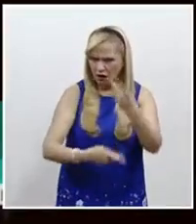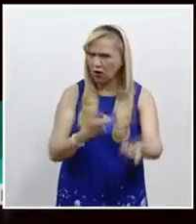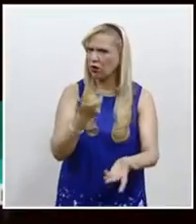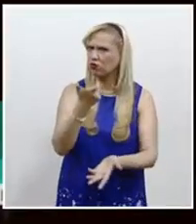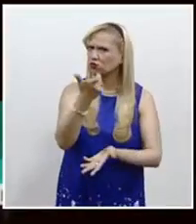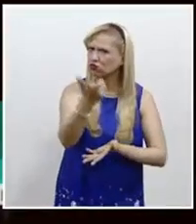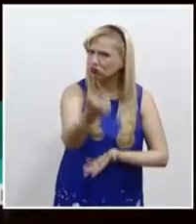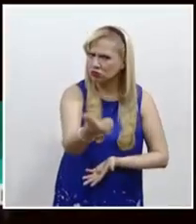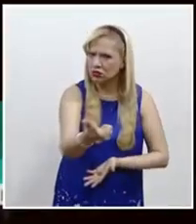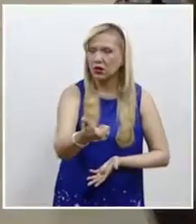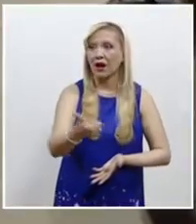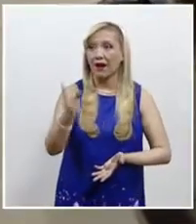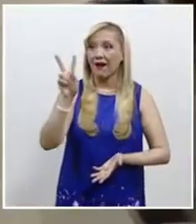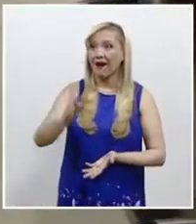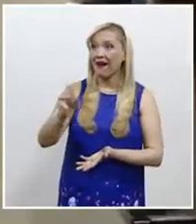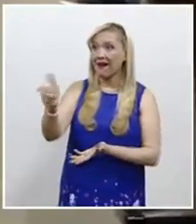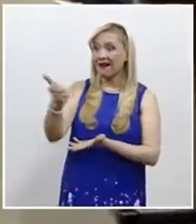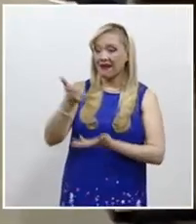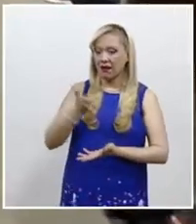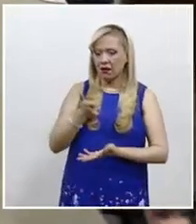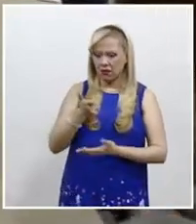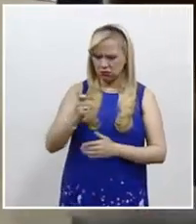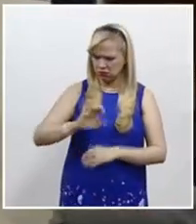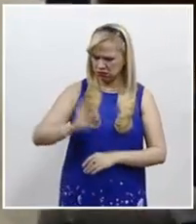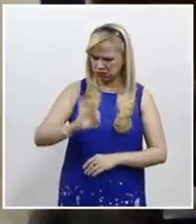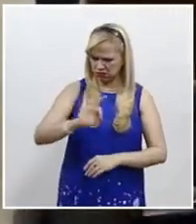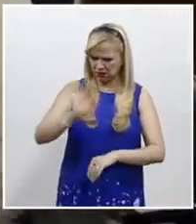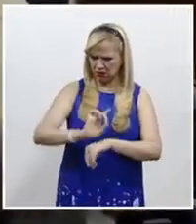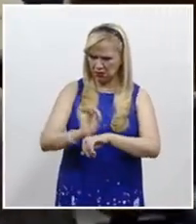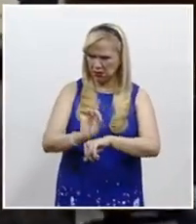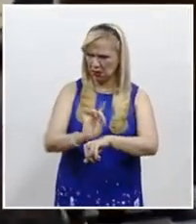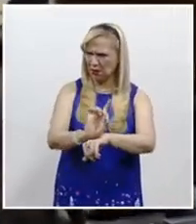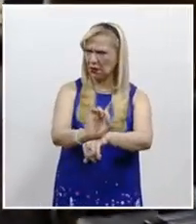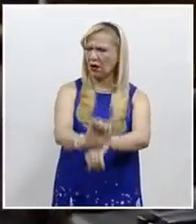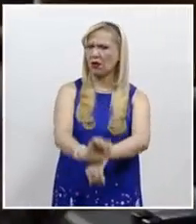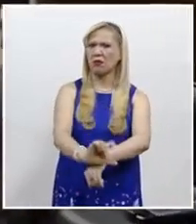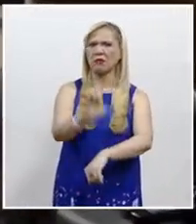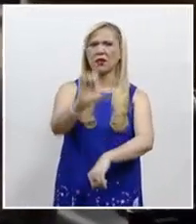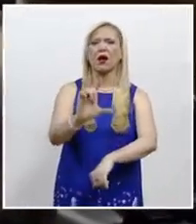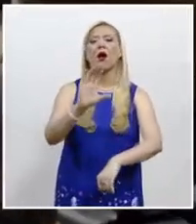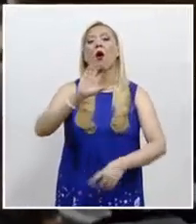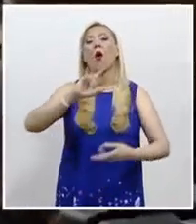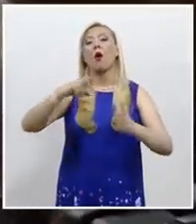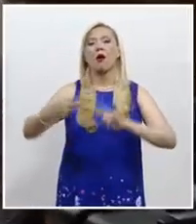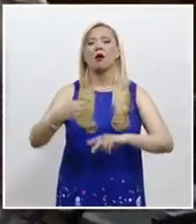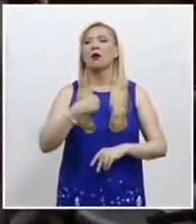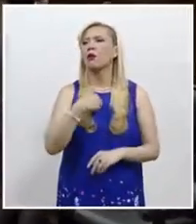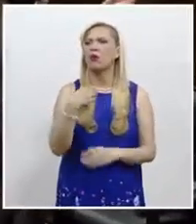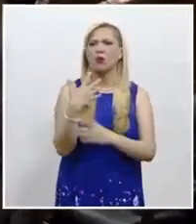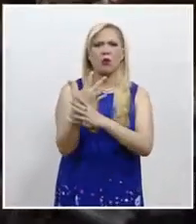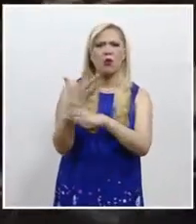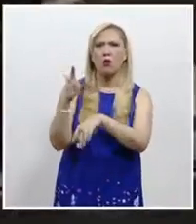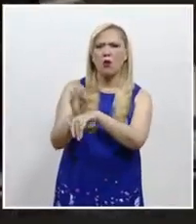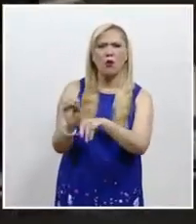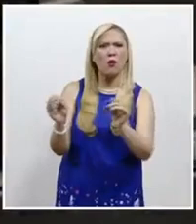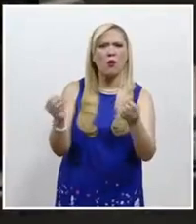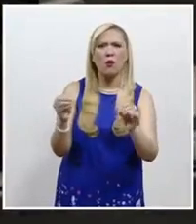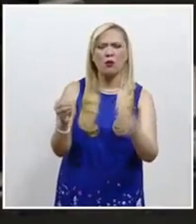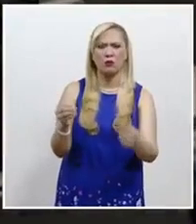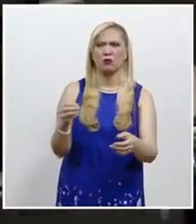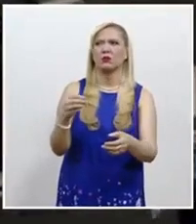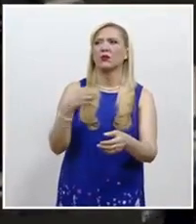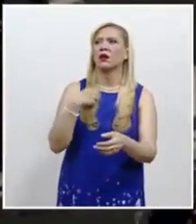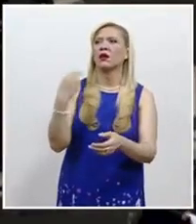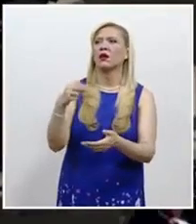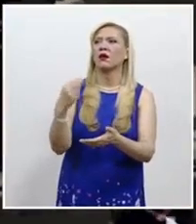servicios financieros para solicitar créditos o préstamos a su nombre sin autorización del cuentahabiente. Para evitar